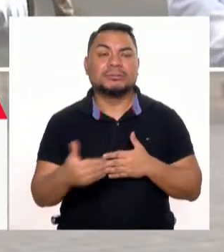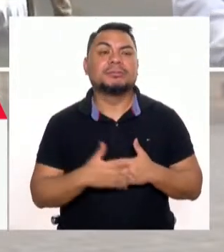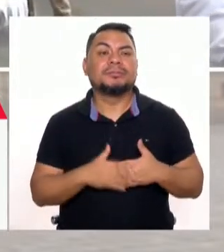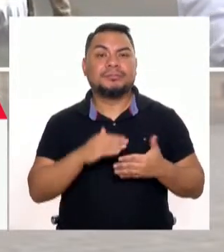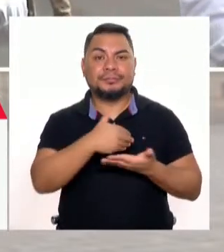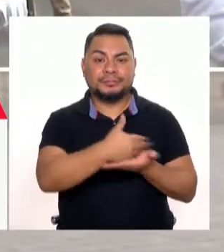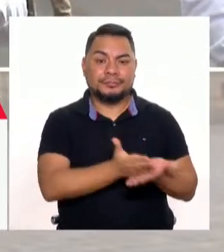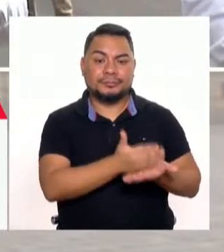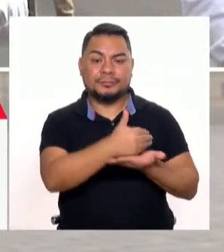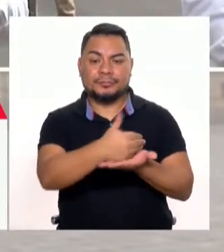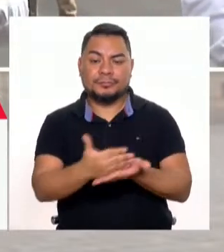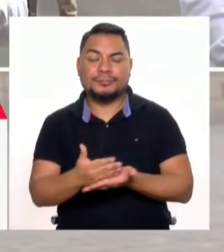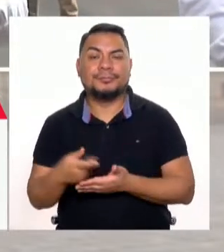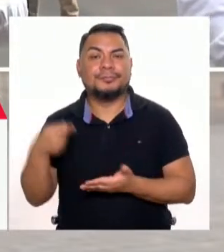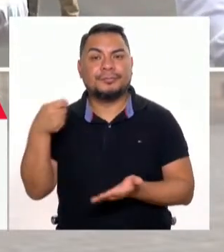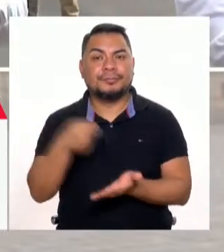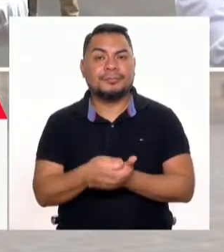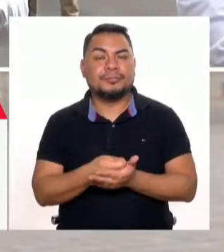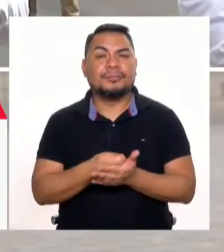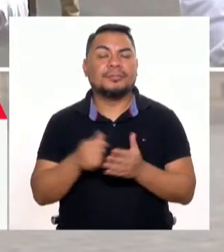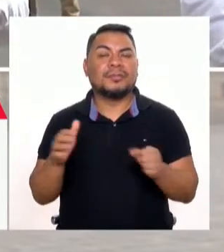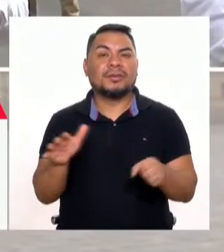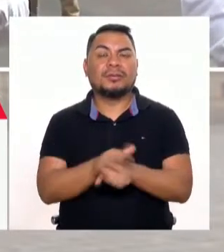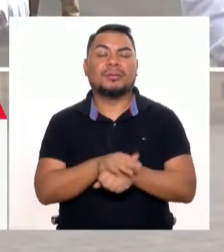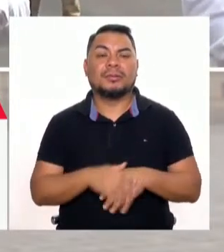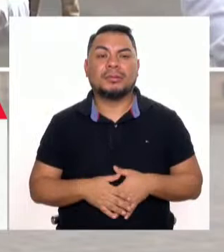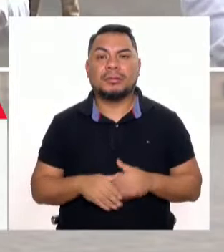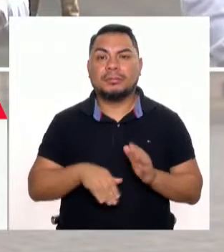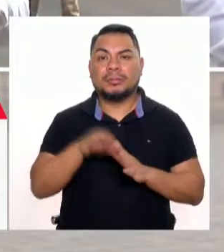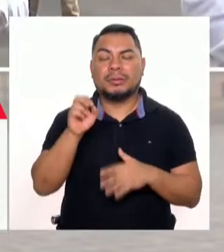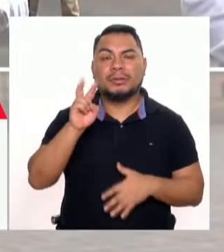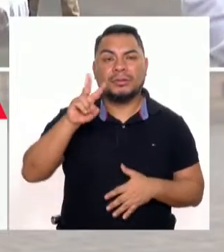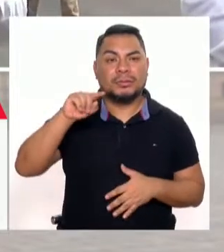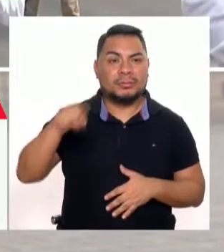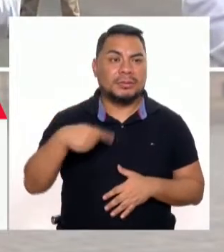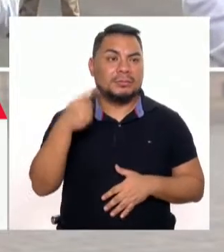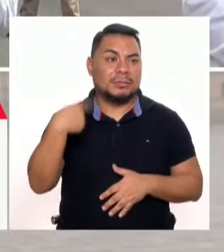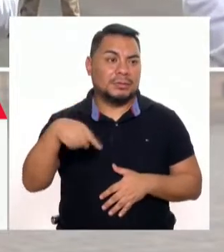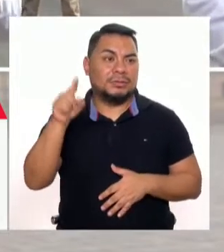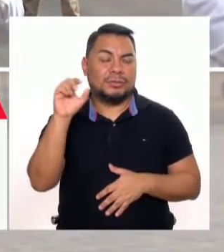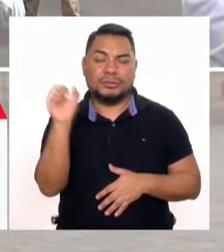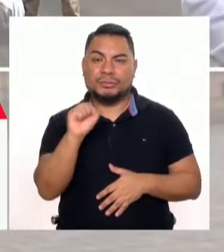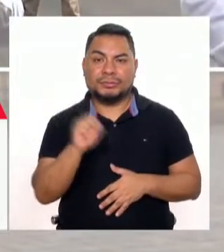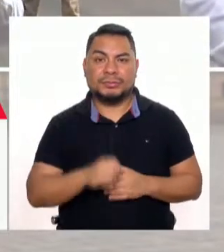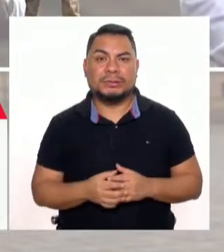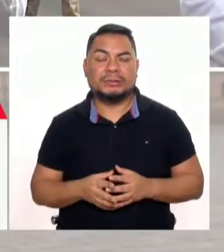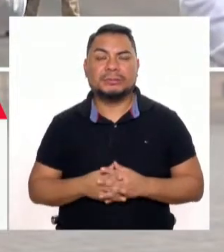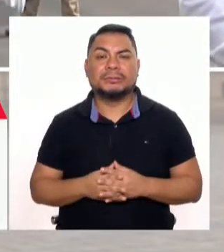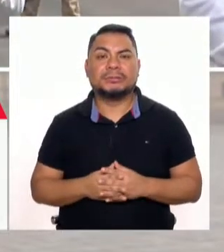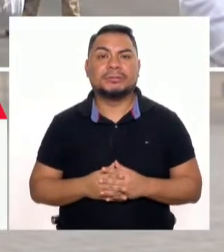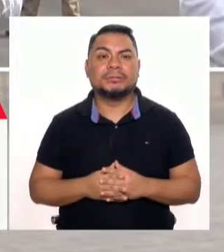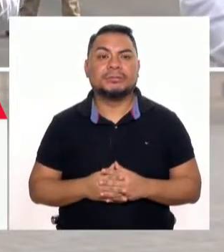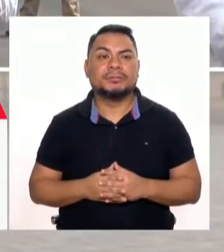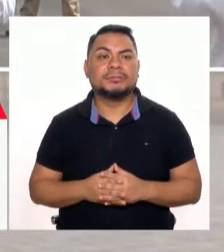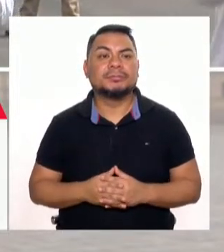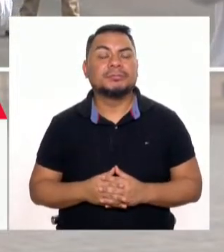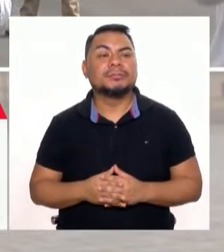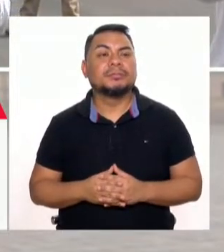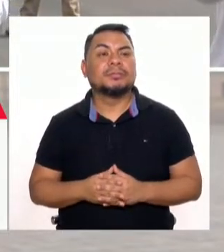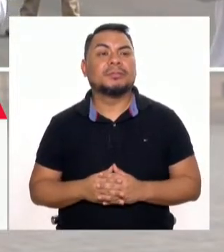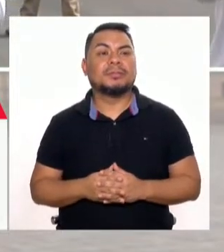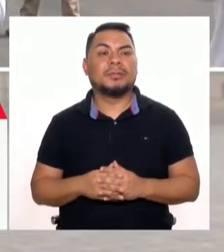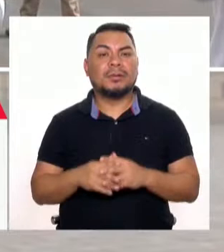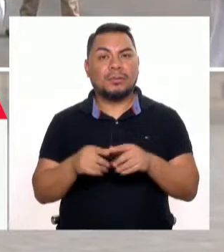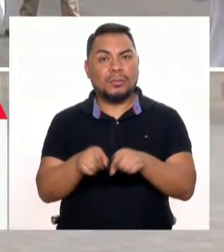tramos con una inversión total de más de dos mil millones de soles de igual